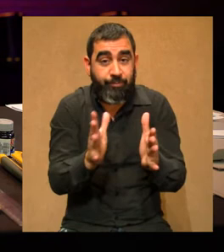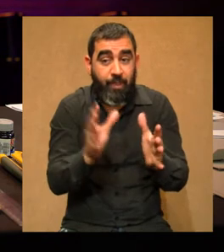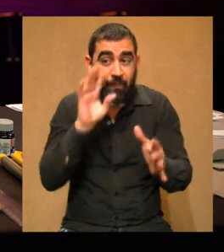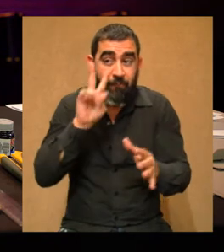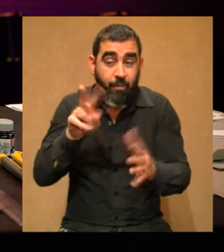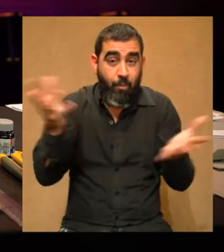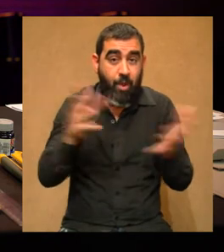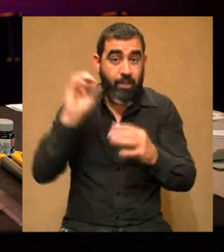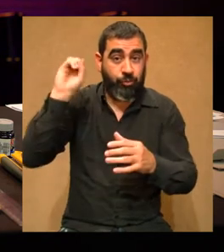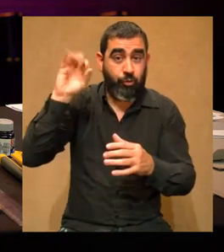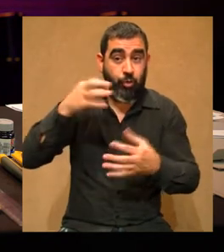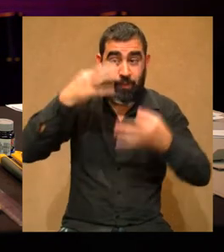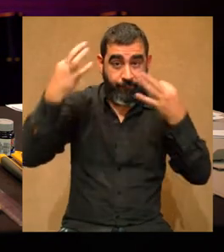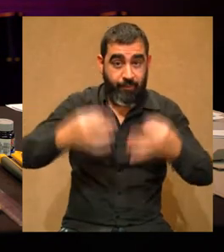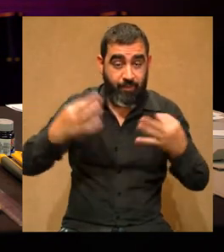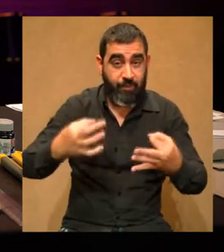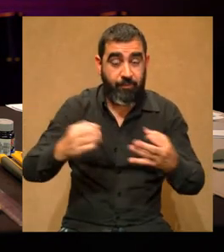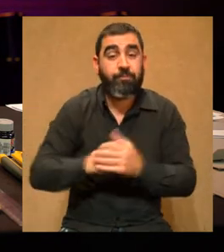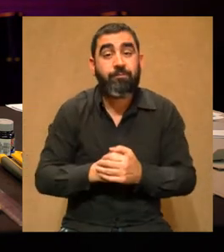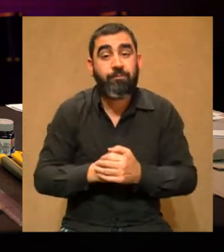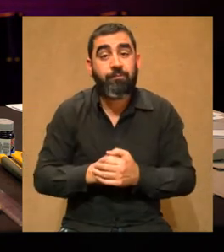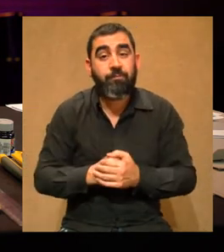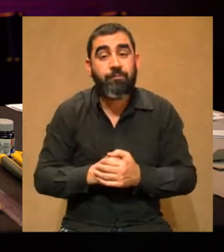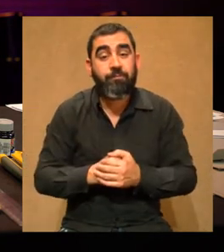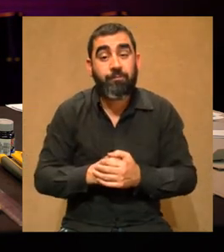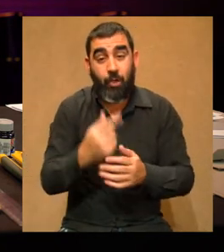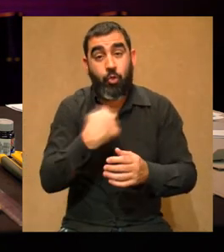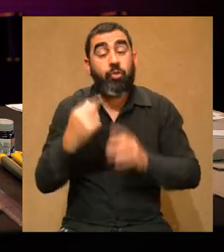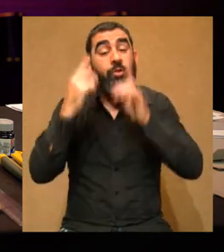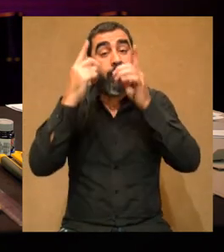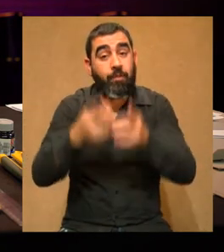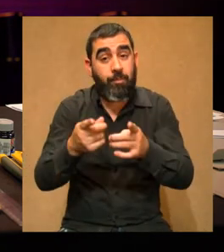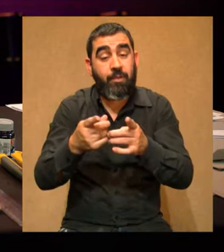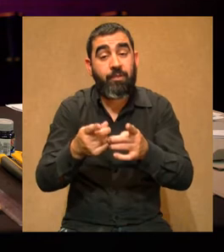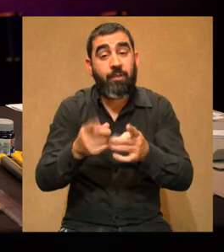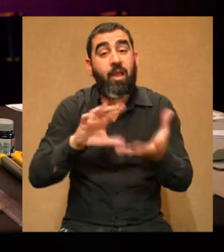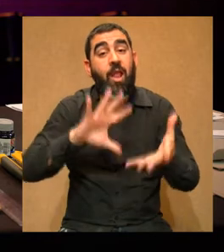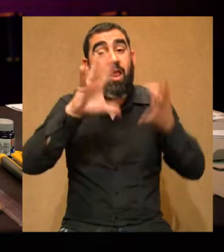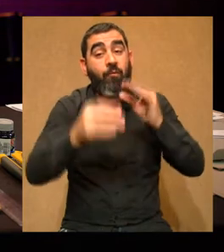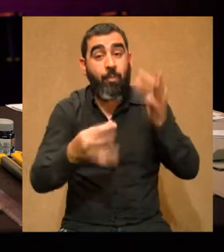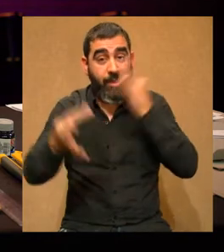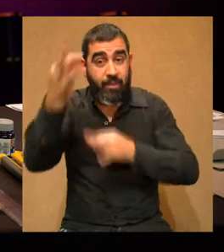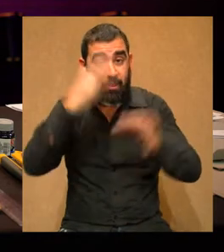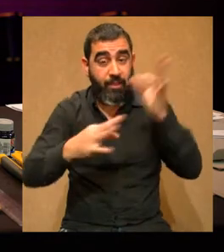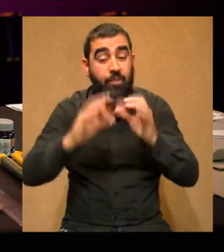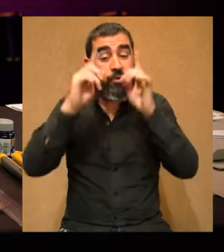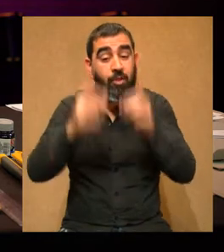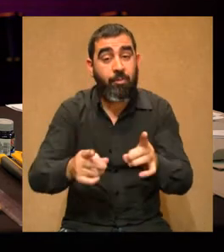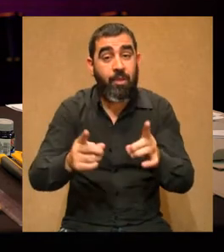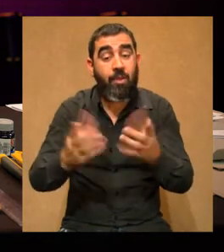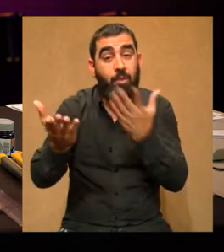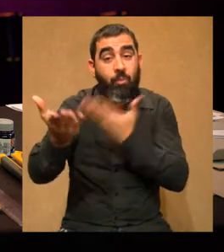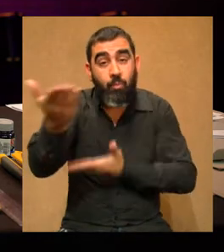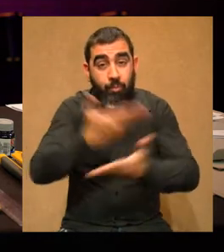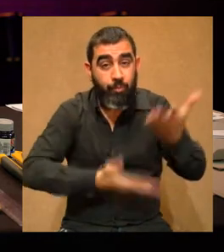de lo que vemos acá en el show de millán inédita que está bien nosotros también al igual que con las formas del teatro van a encontrar que les